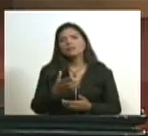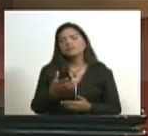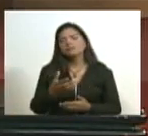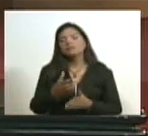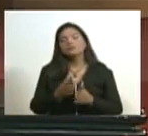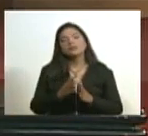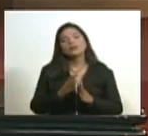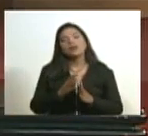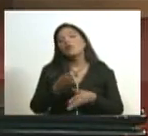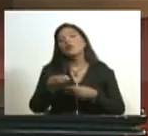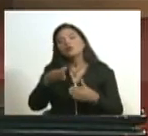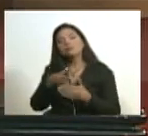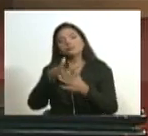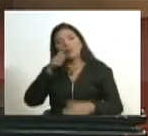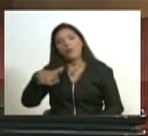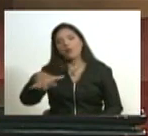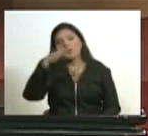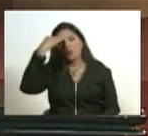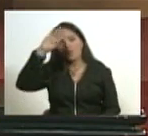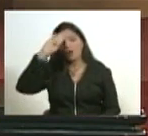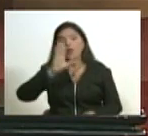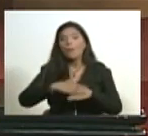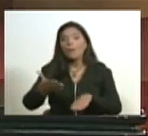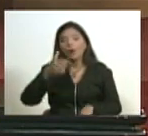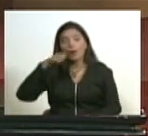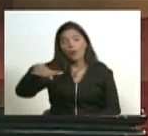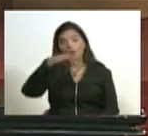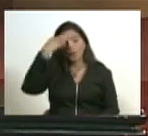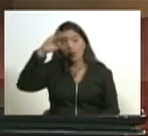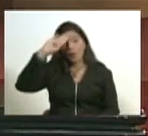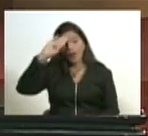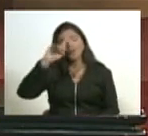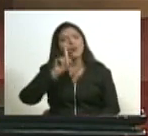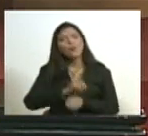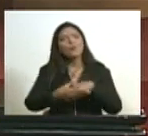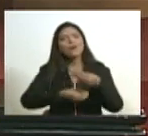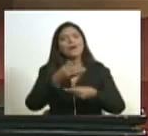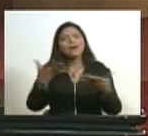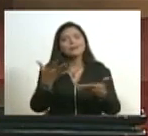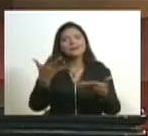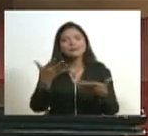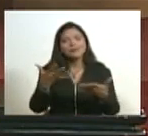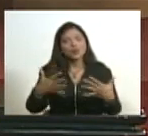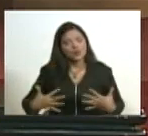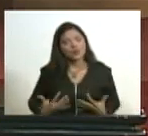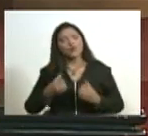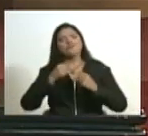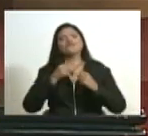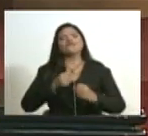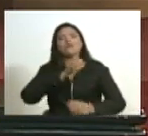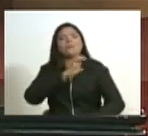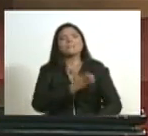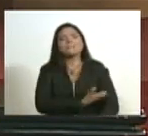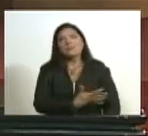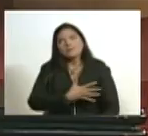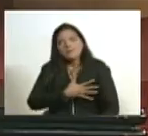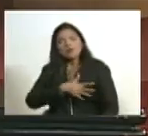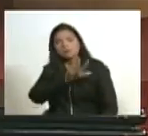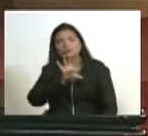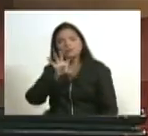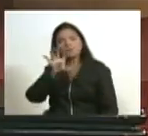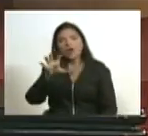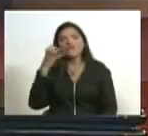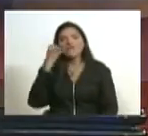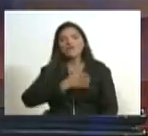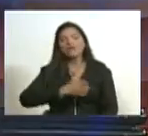la agresión que le hizo al pueblo cubano. Porque el pueblo cubano lo que hace es renovar su energía patriótica, martiana, fidelista